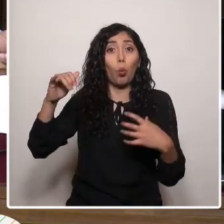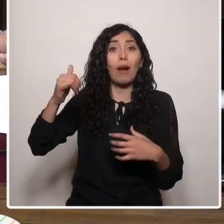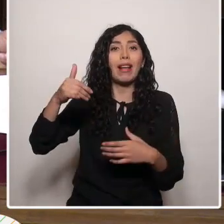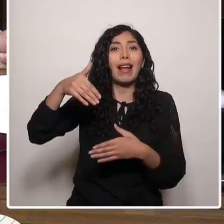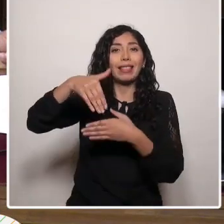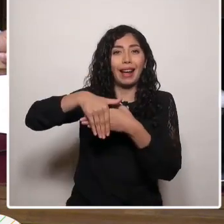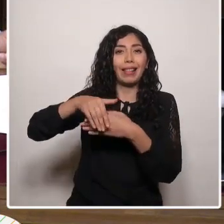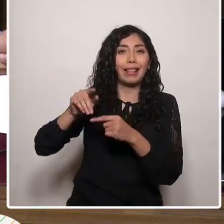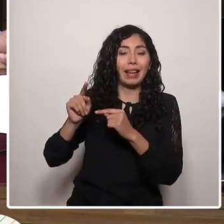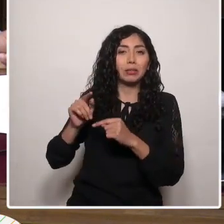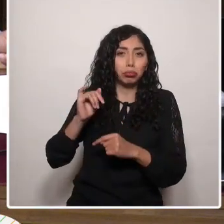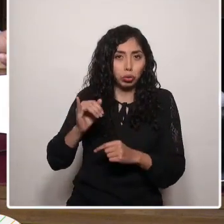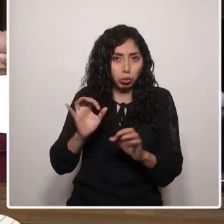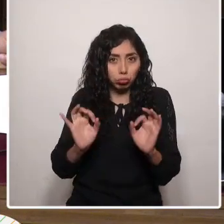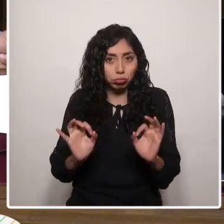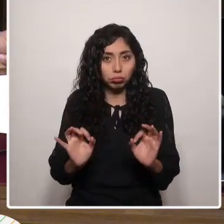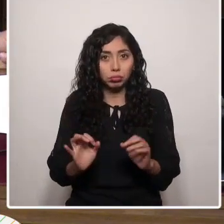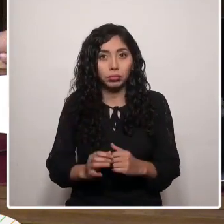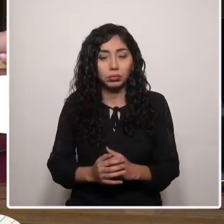explícitamente.